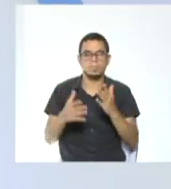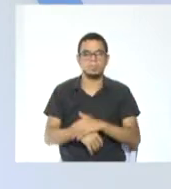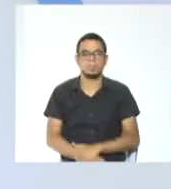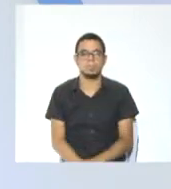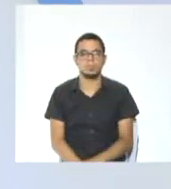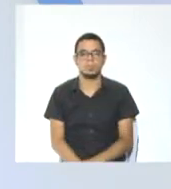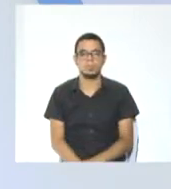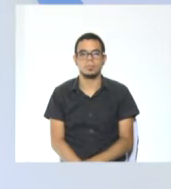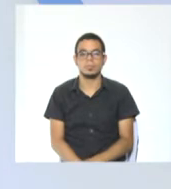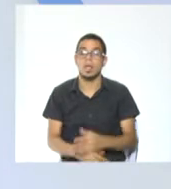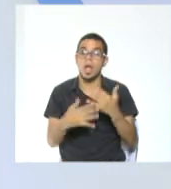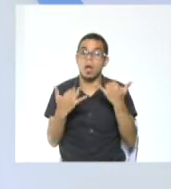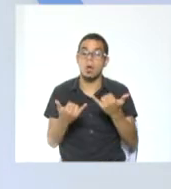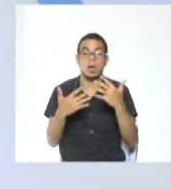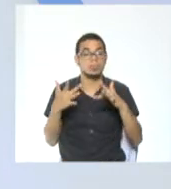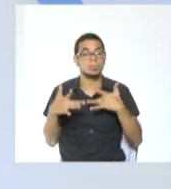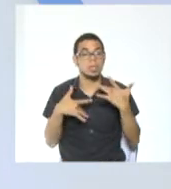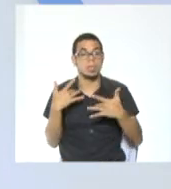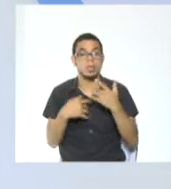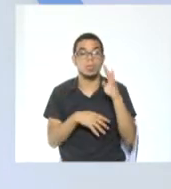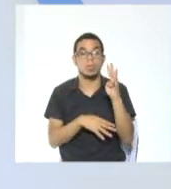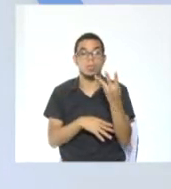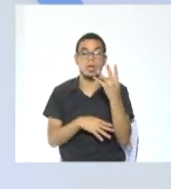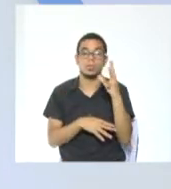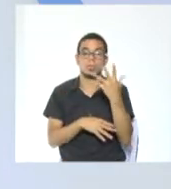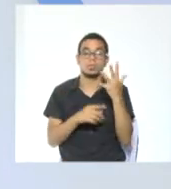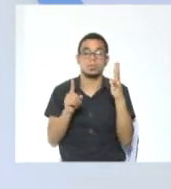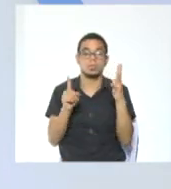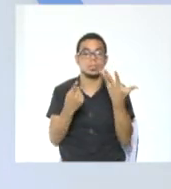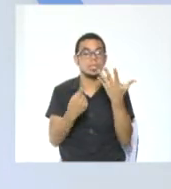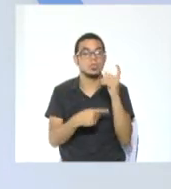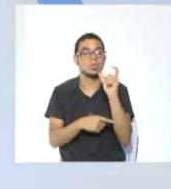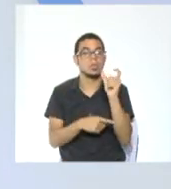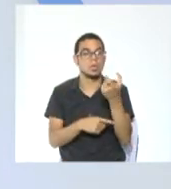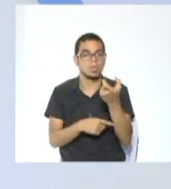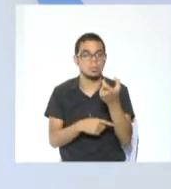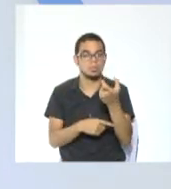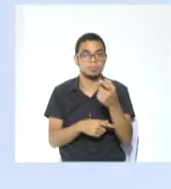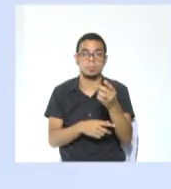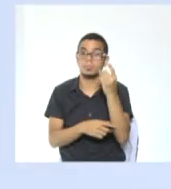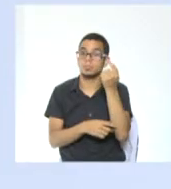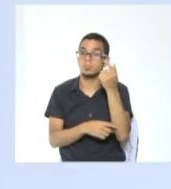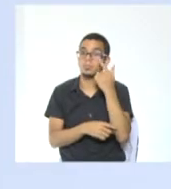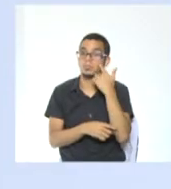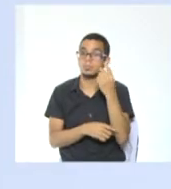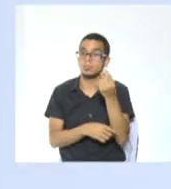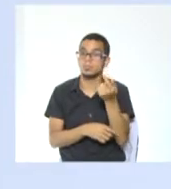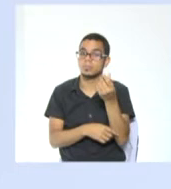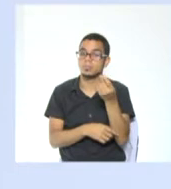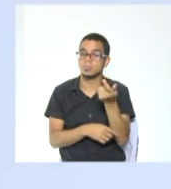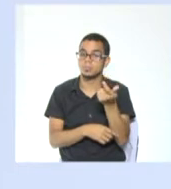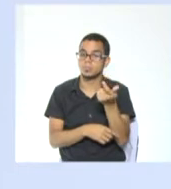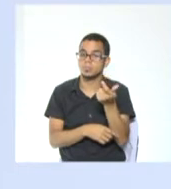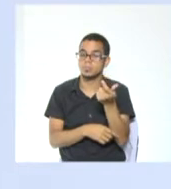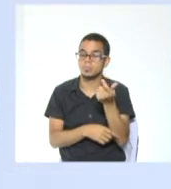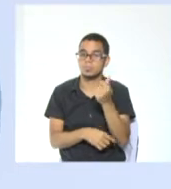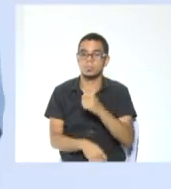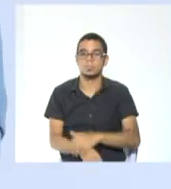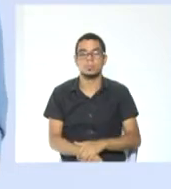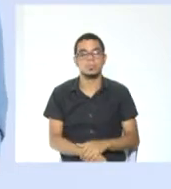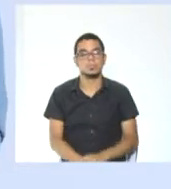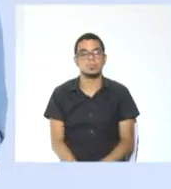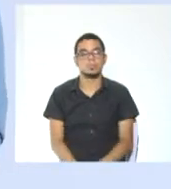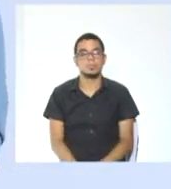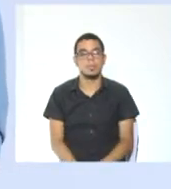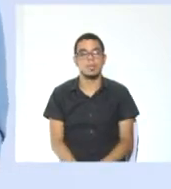vamos con las actividades para nuestros estudiantes de cuarto, quinto y sexto grado. Con mucha atención vamos a escuchar las actividades